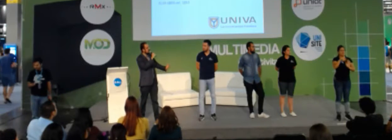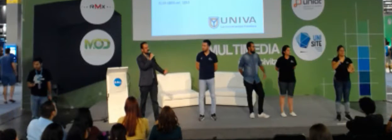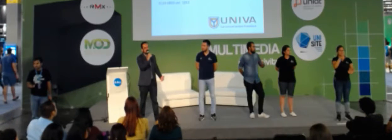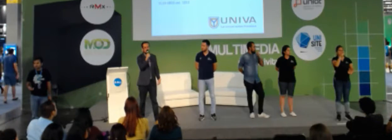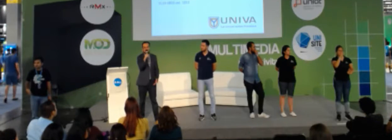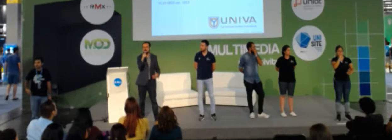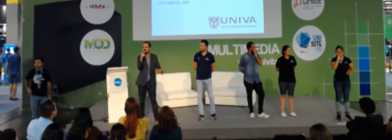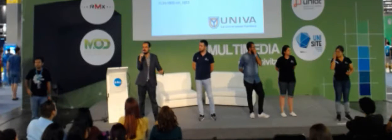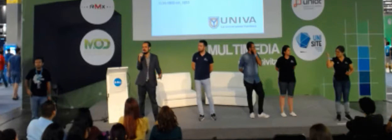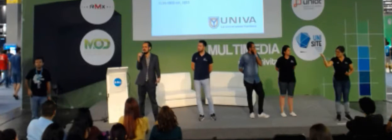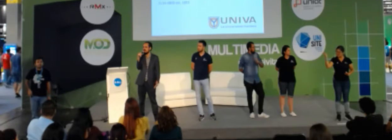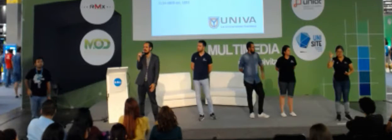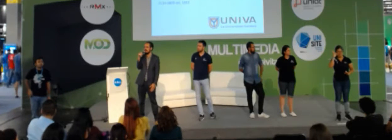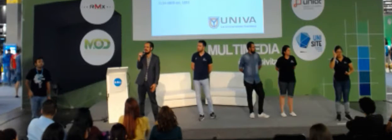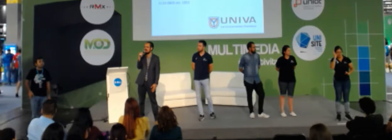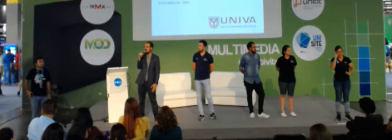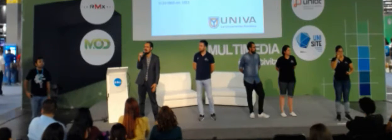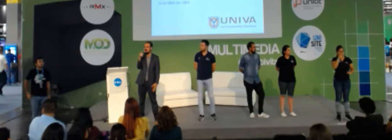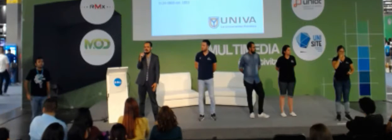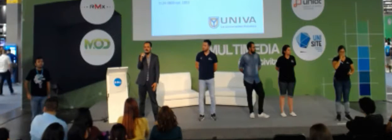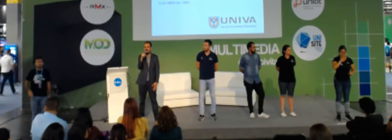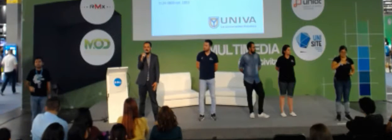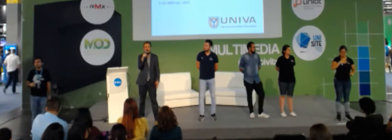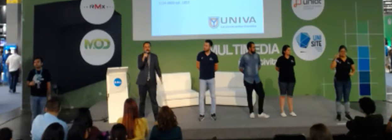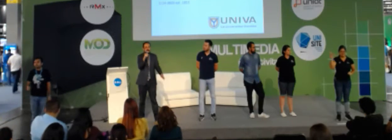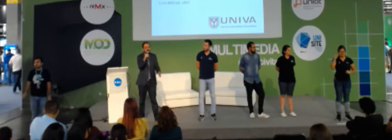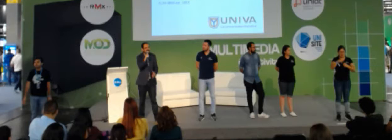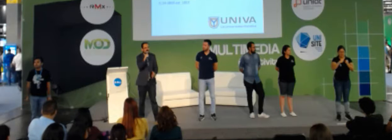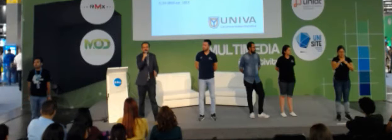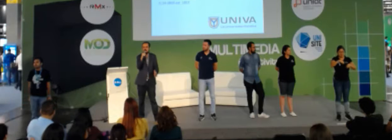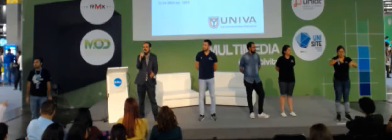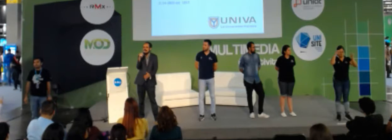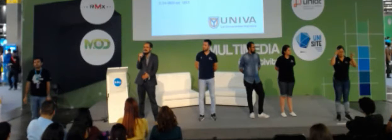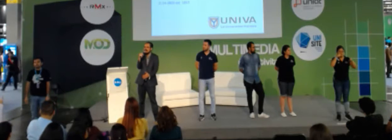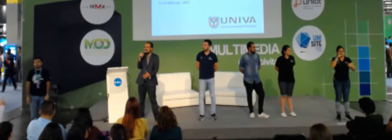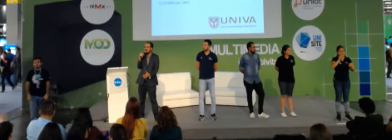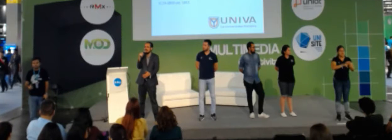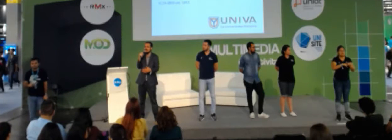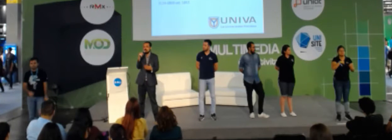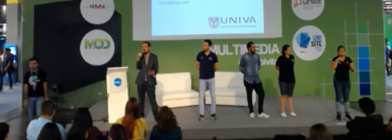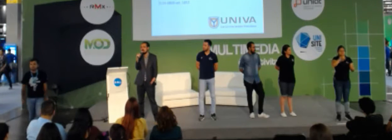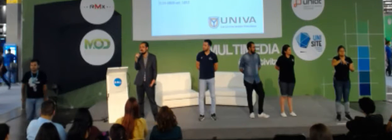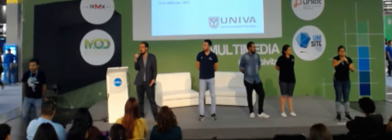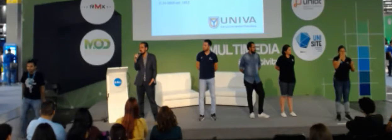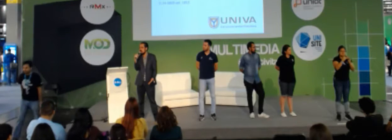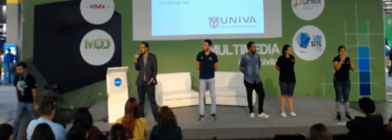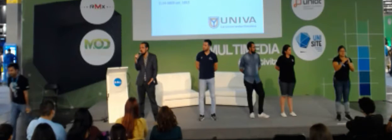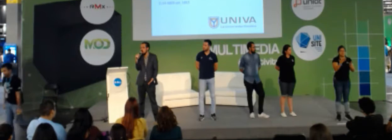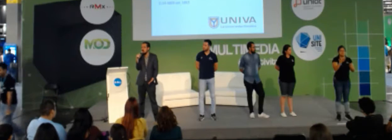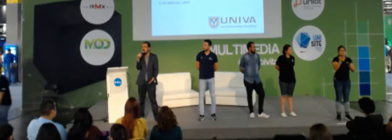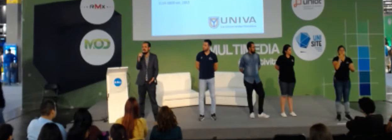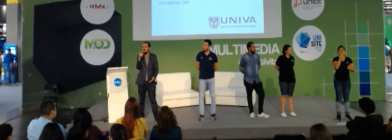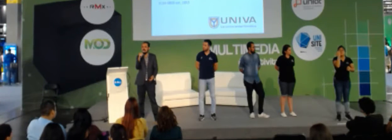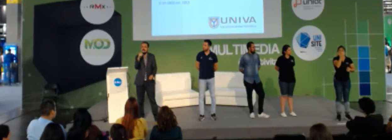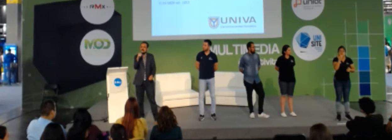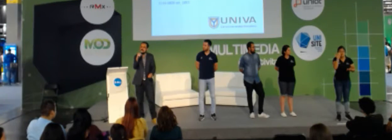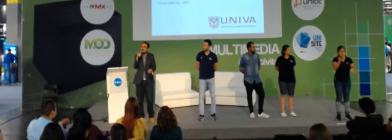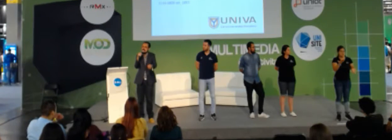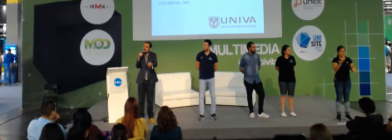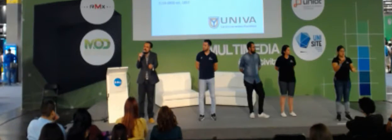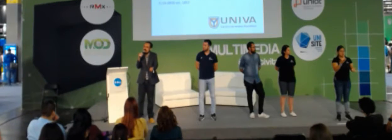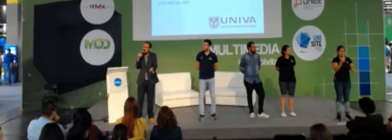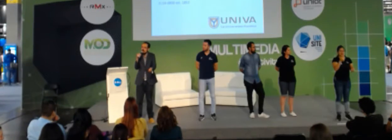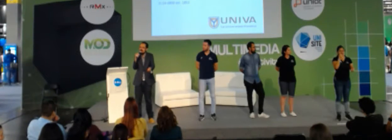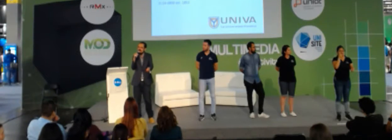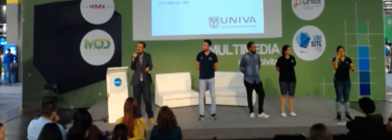aquí de mis compañeros casi de la edad, pues era del sordo escondido de su casa, del que no tenía acceso a la educación, del que vendía los chicles